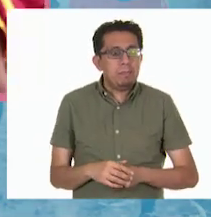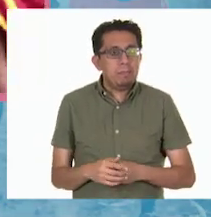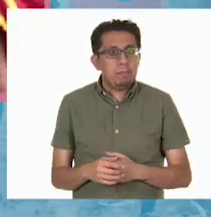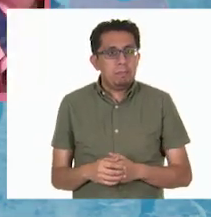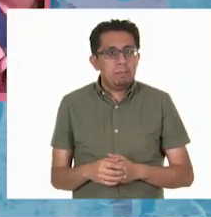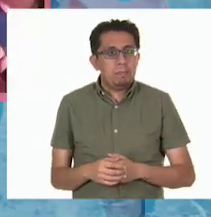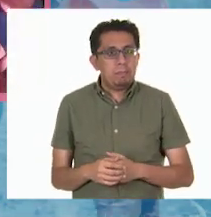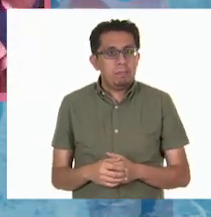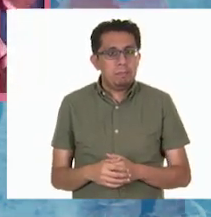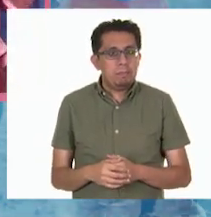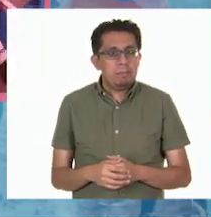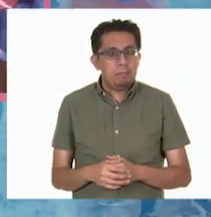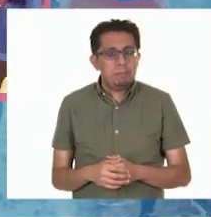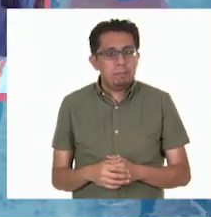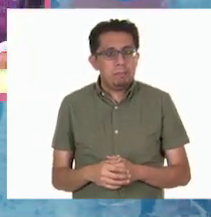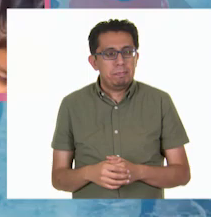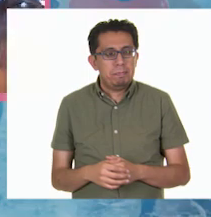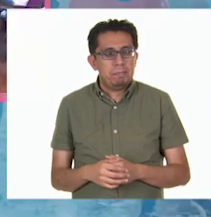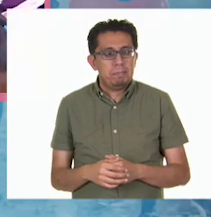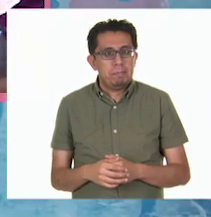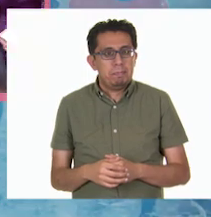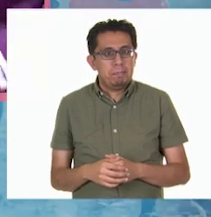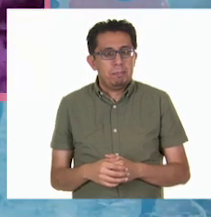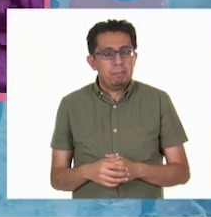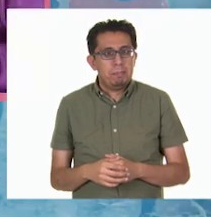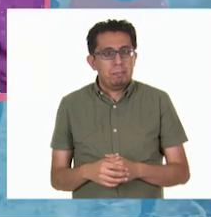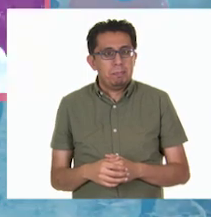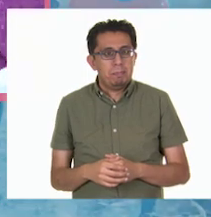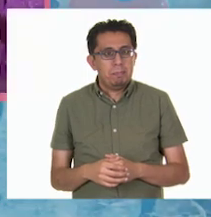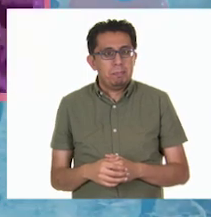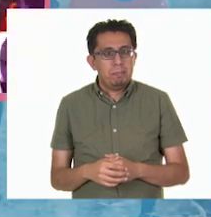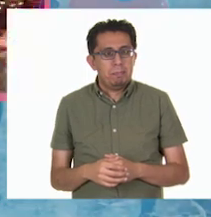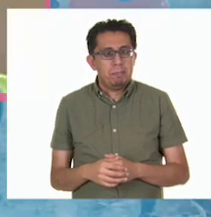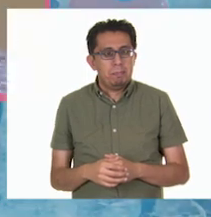Jumbotik. Tlaxtlave. Poku. Duntili jamadí.